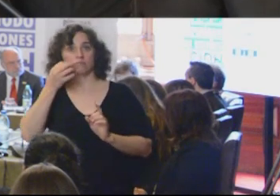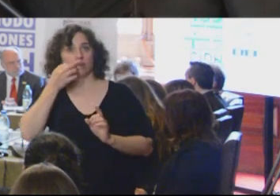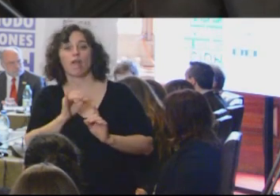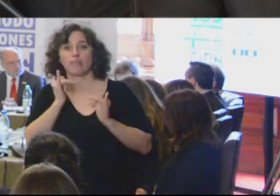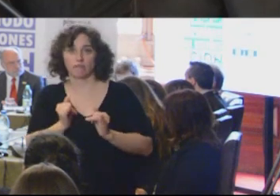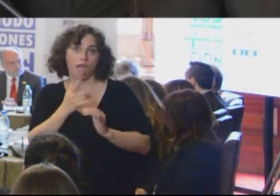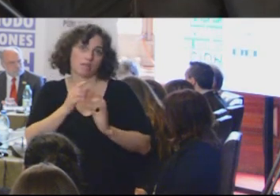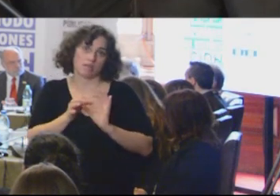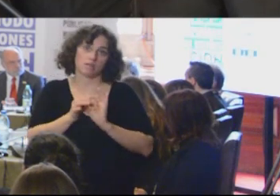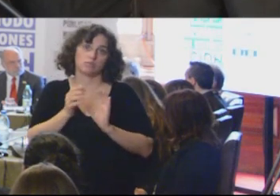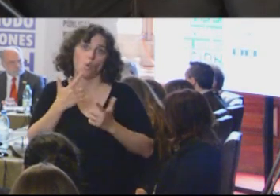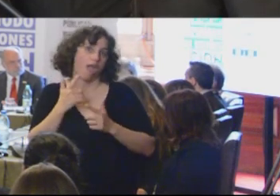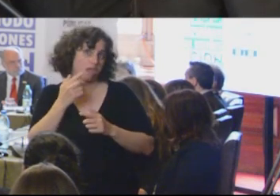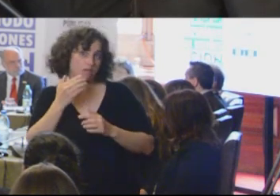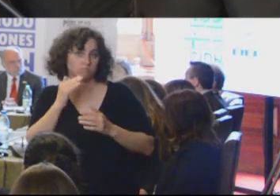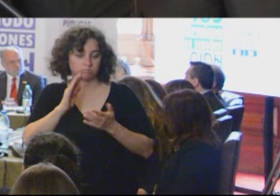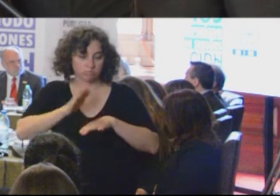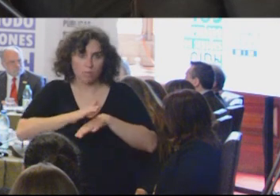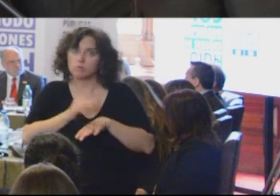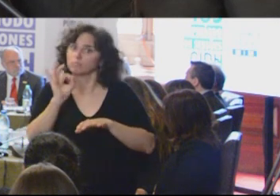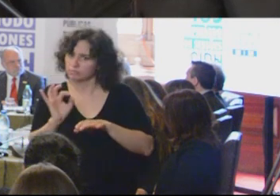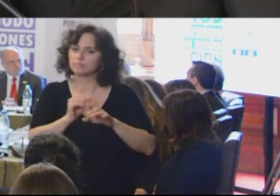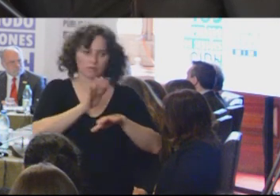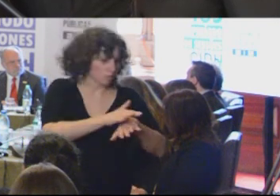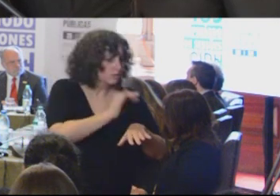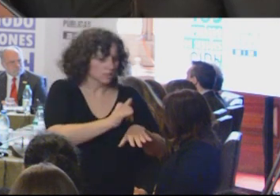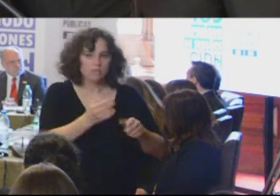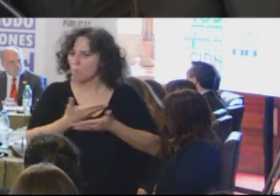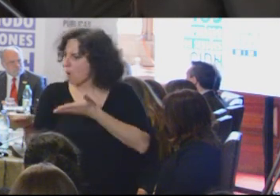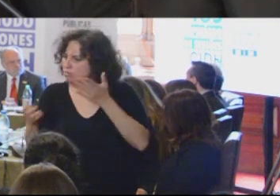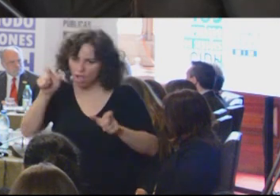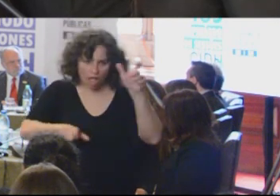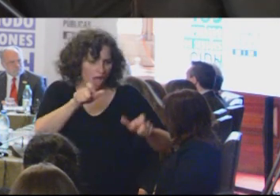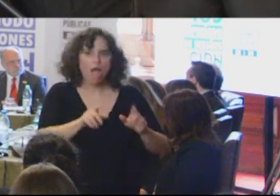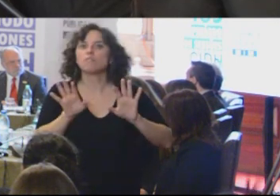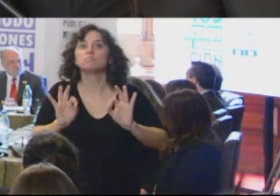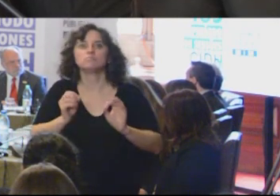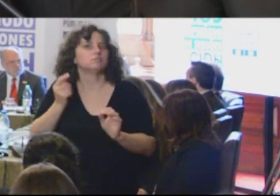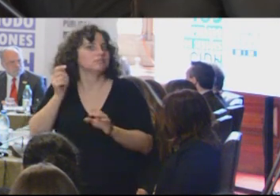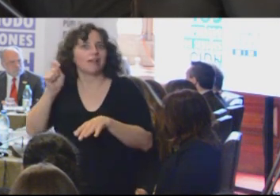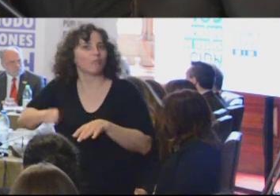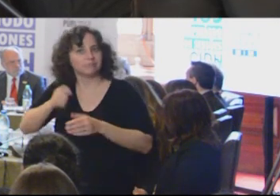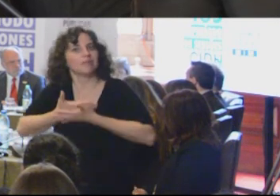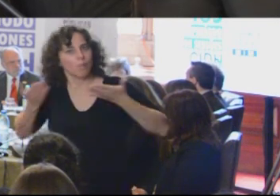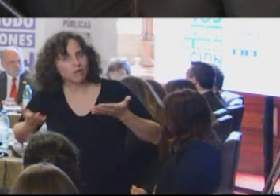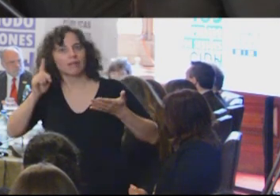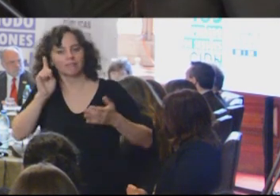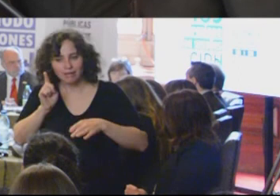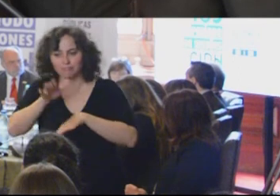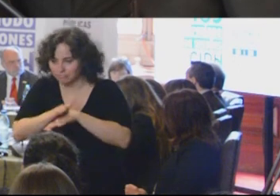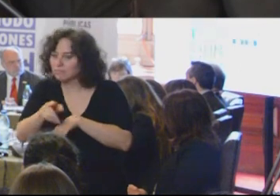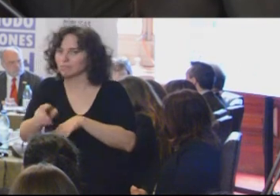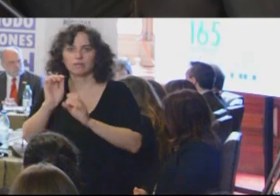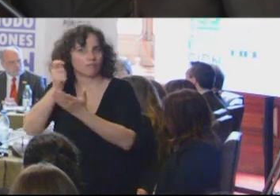y si la justicia y los procesos señalan la responsabilidad de uno u otro de grant caer esa responsabilidad pero no pueden caer sobre personas